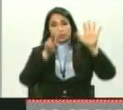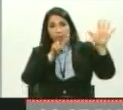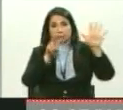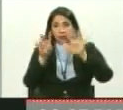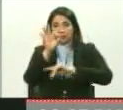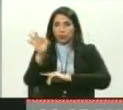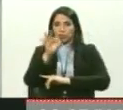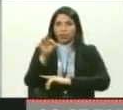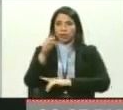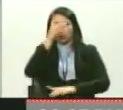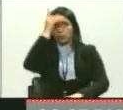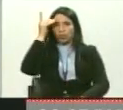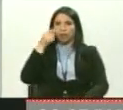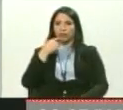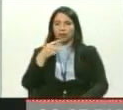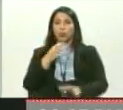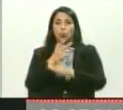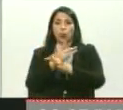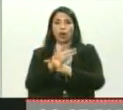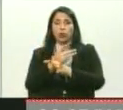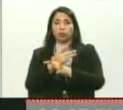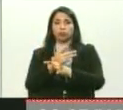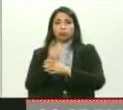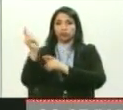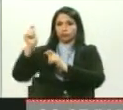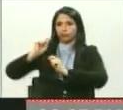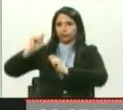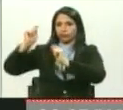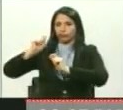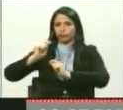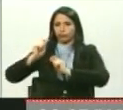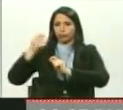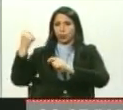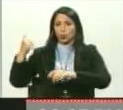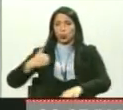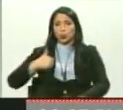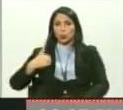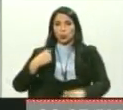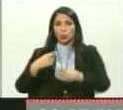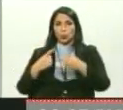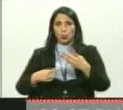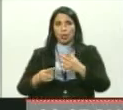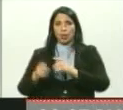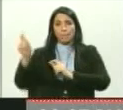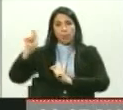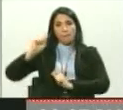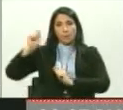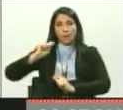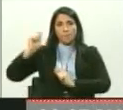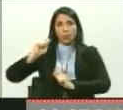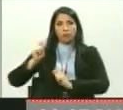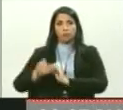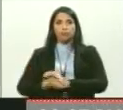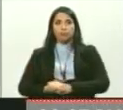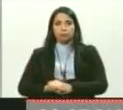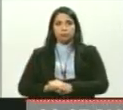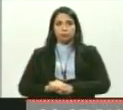77%, Diosdado, oye, juegos tradicionales, entre los cuales está la voladura de papagayo.